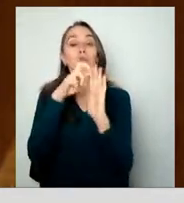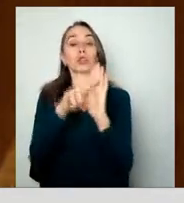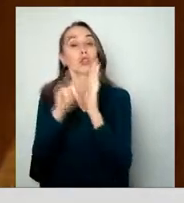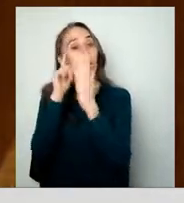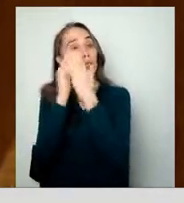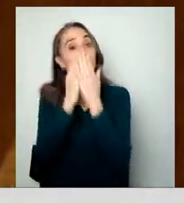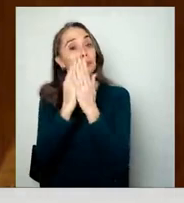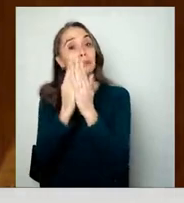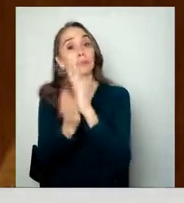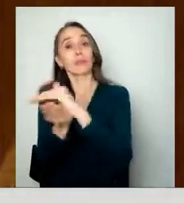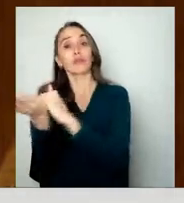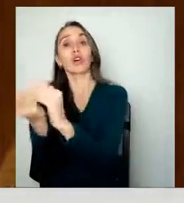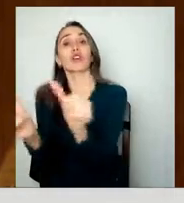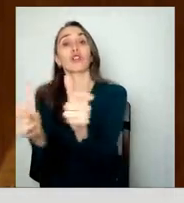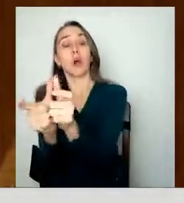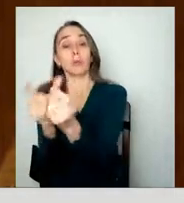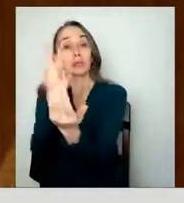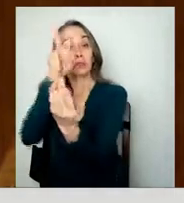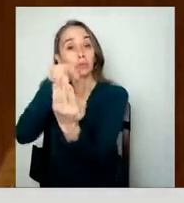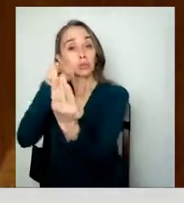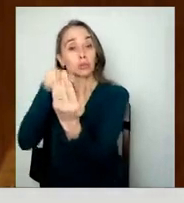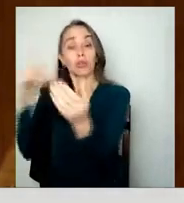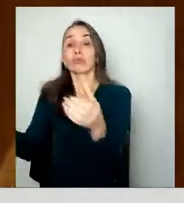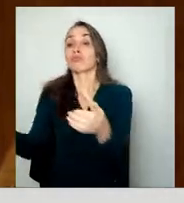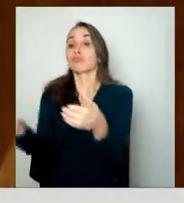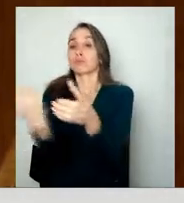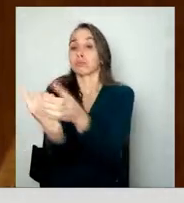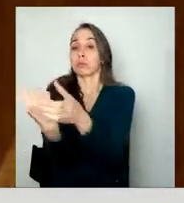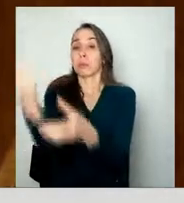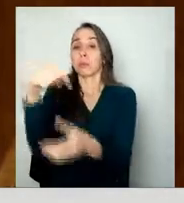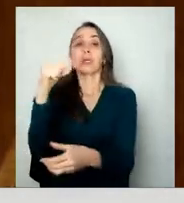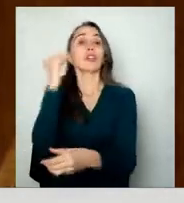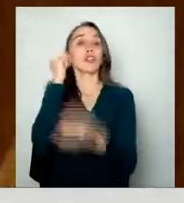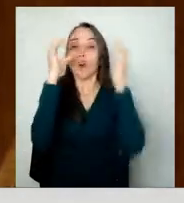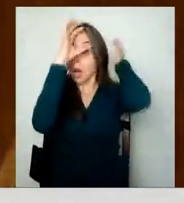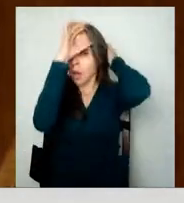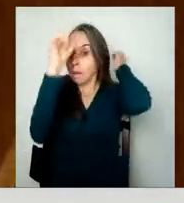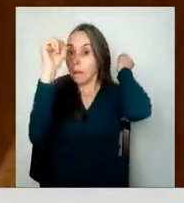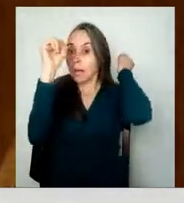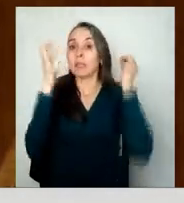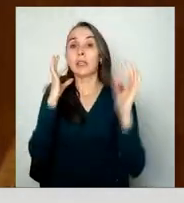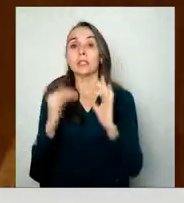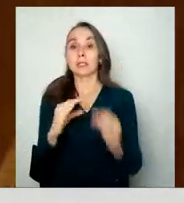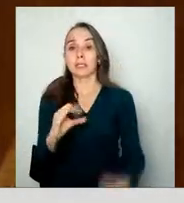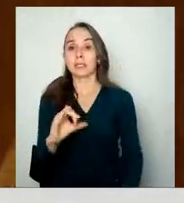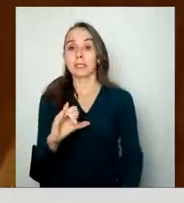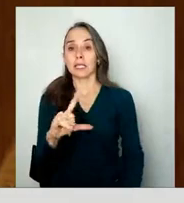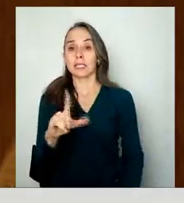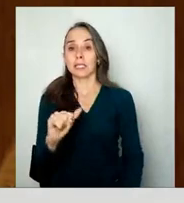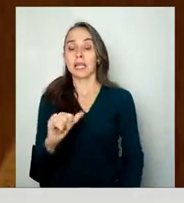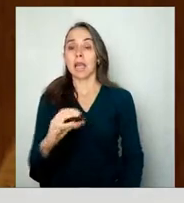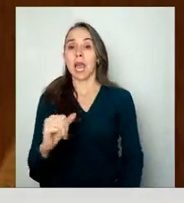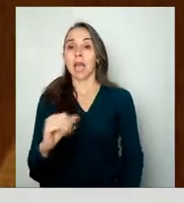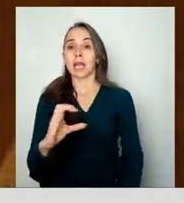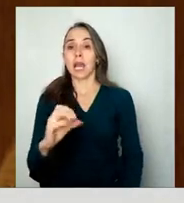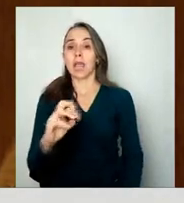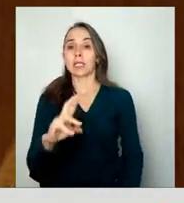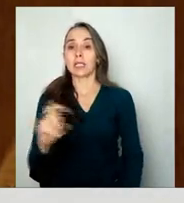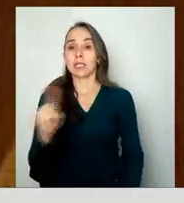recibió de manera presencial a la embajadora señora Cecilia Cáceres Navarrete